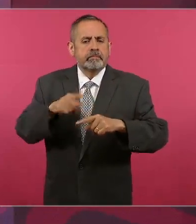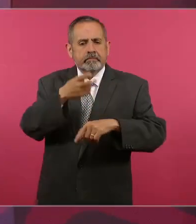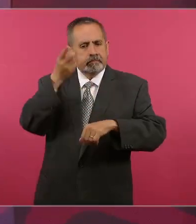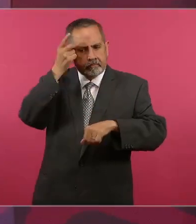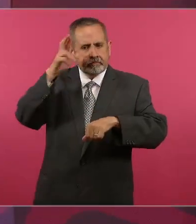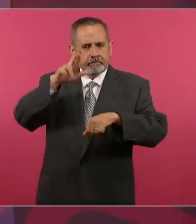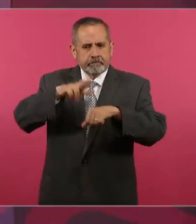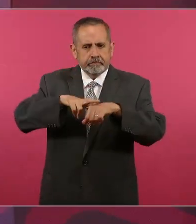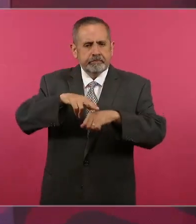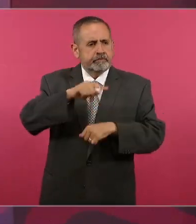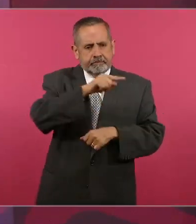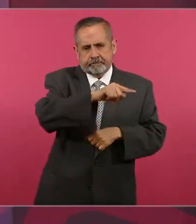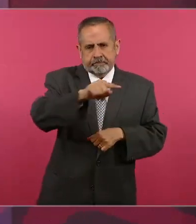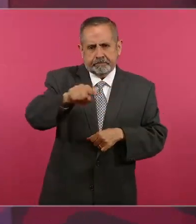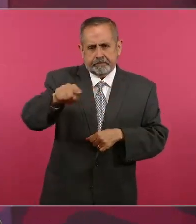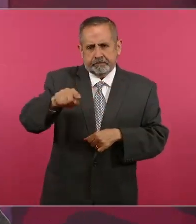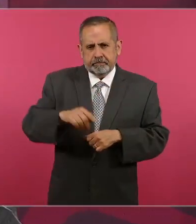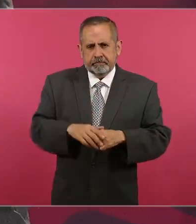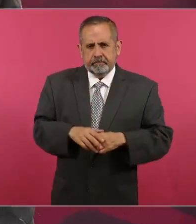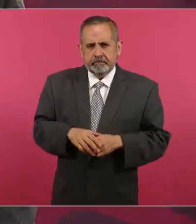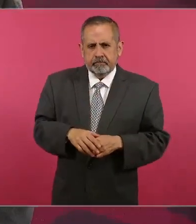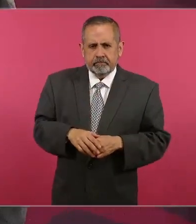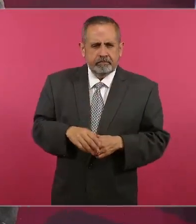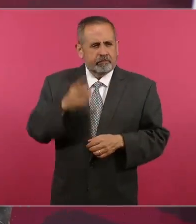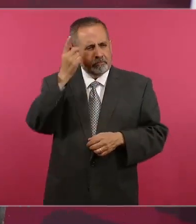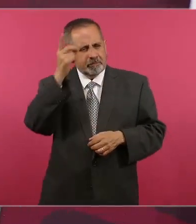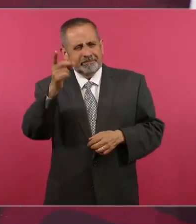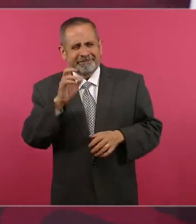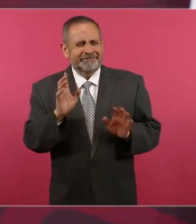directivos, no me gusta decir dueños,